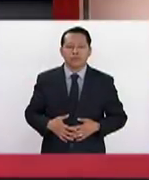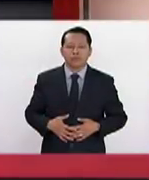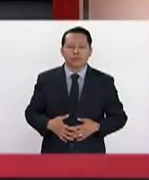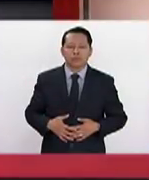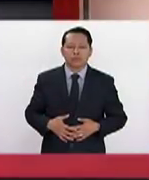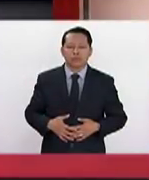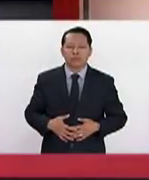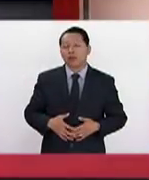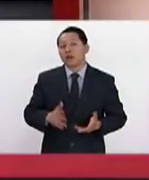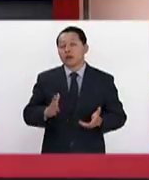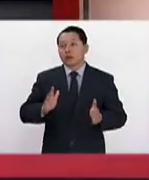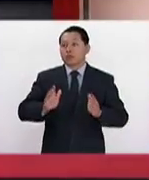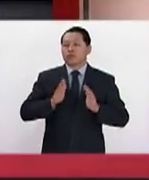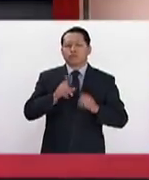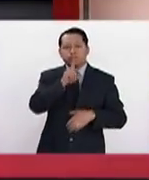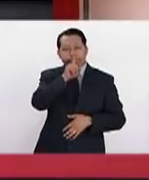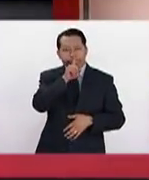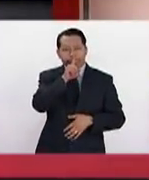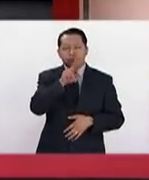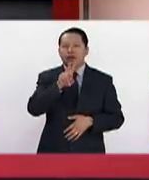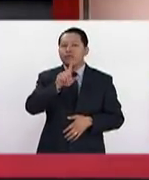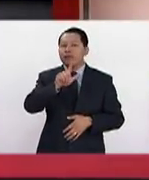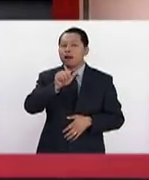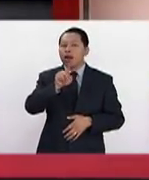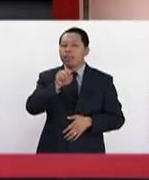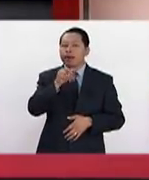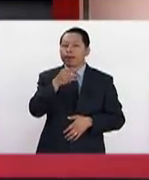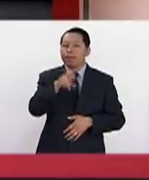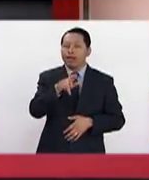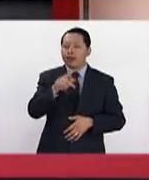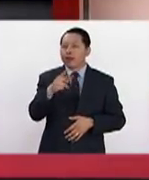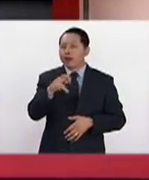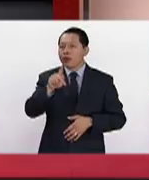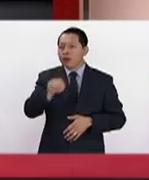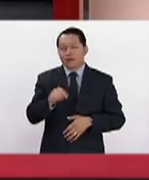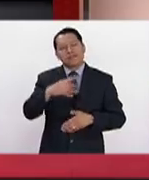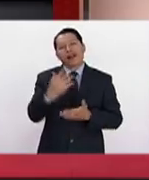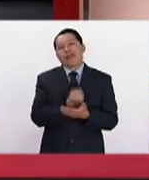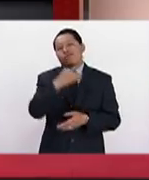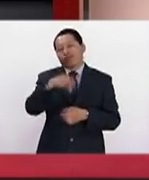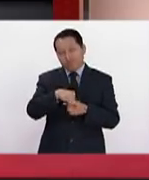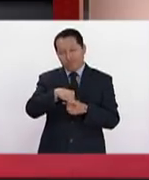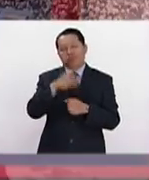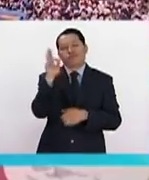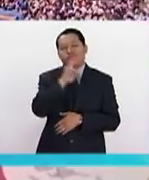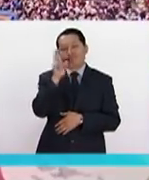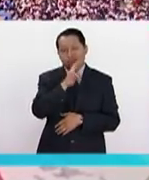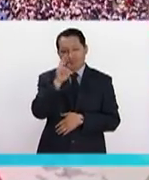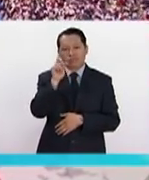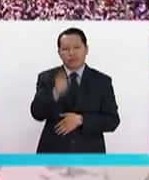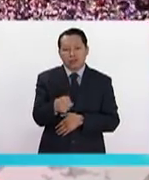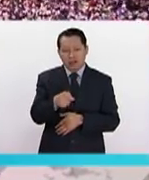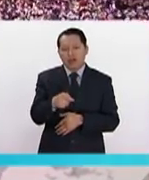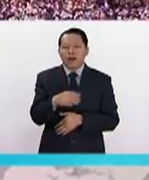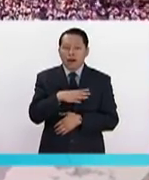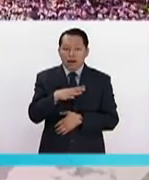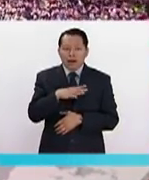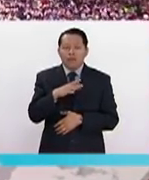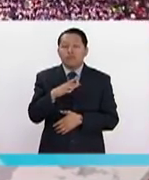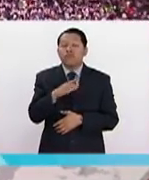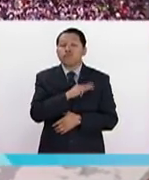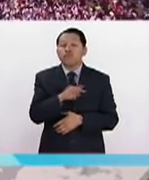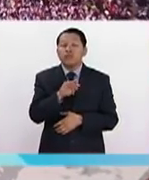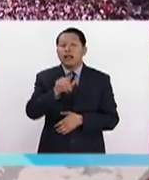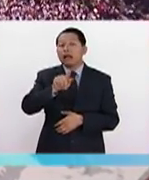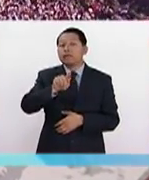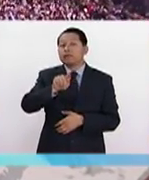No hubo sorpresas. Vladimir Putin proclamó su victoria en las elecciones presidenciales en Rusia tras haberse impuesto con